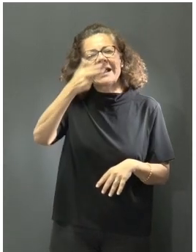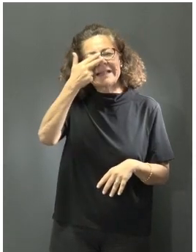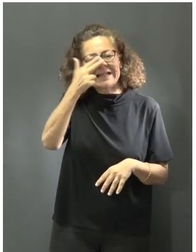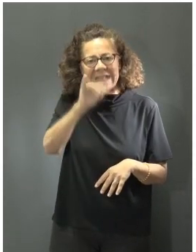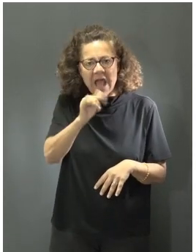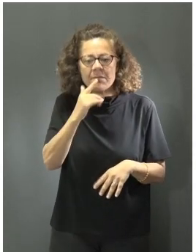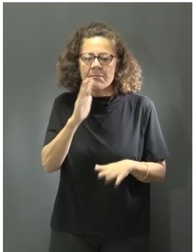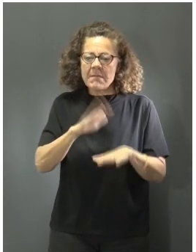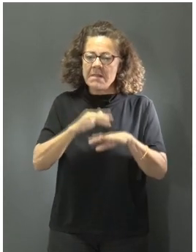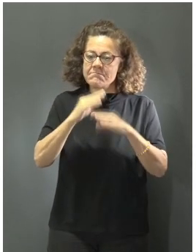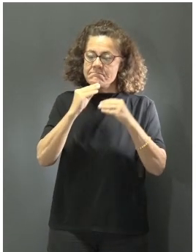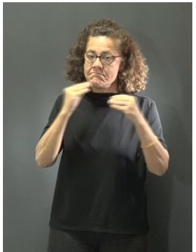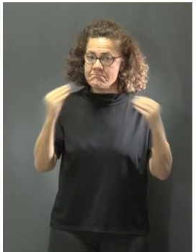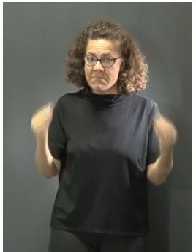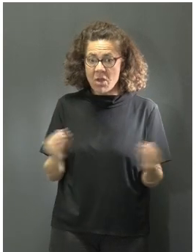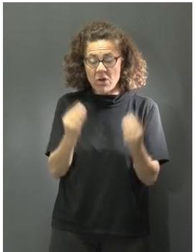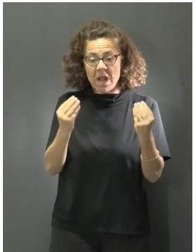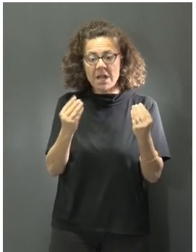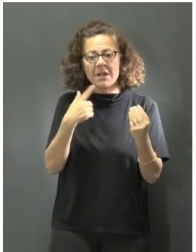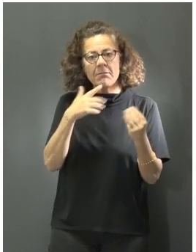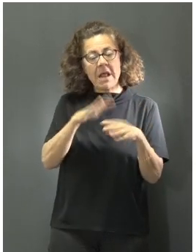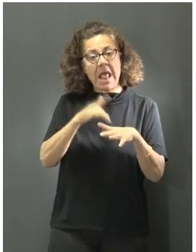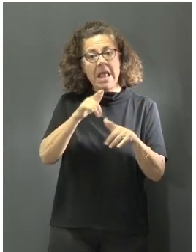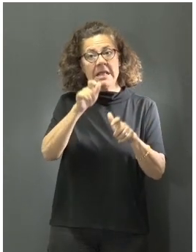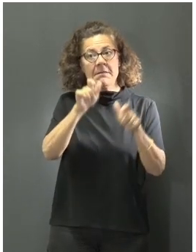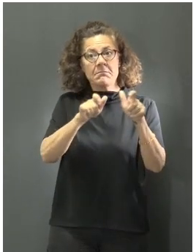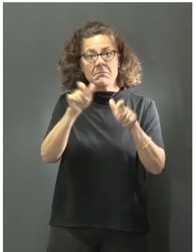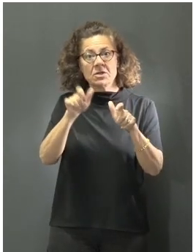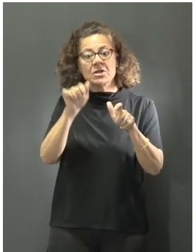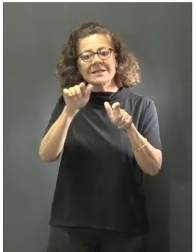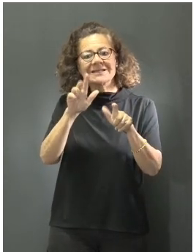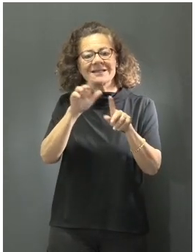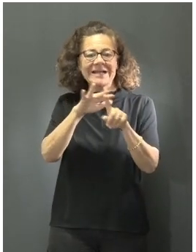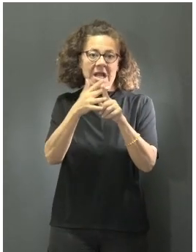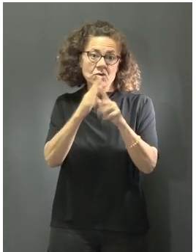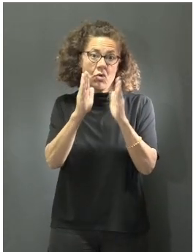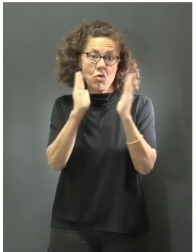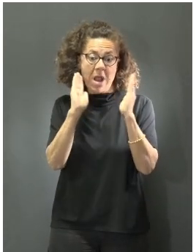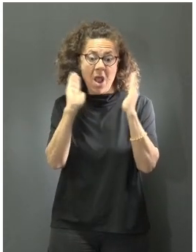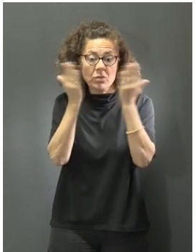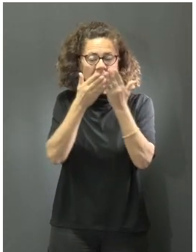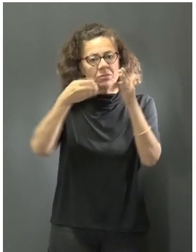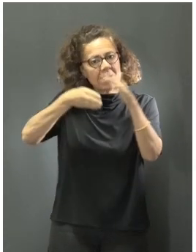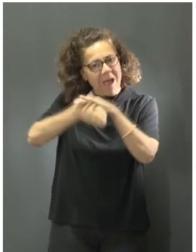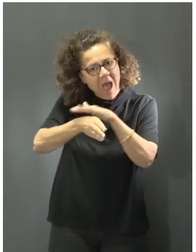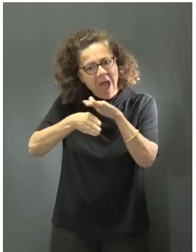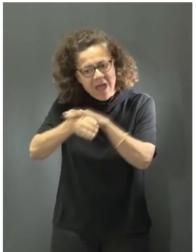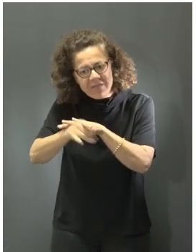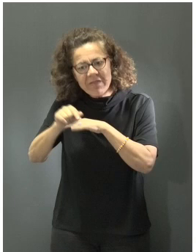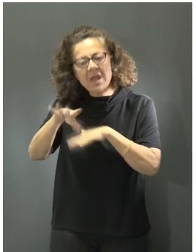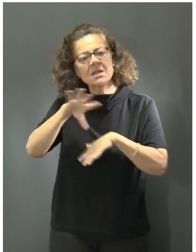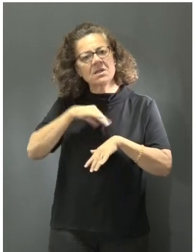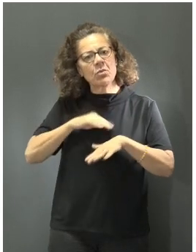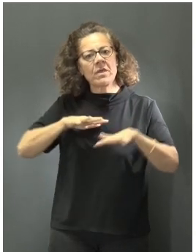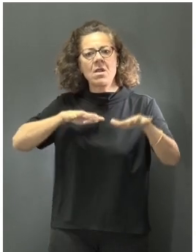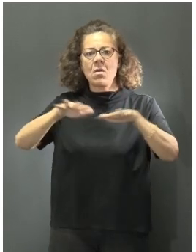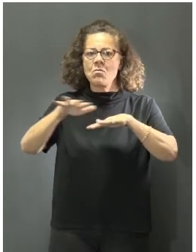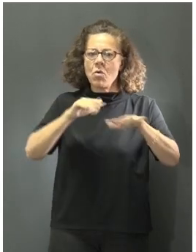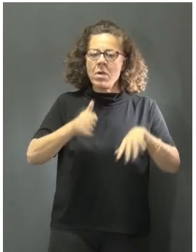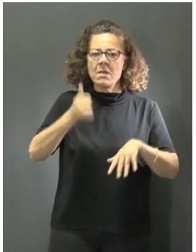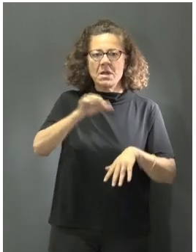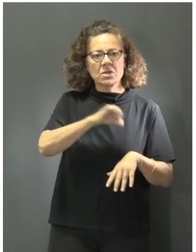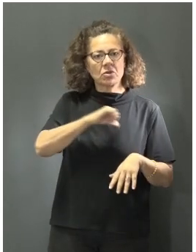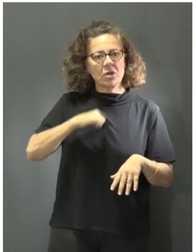en mejorar el que haya personas, en este caso con autismo, que puedan acceder a esos espacios, se puedan desenvolver con más autonomía, más